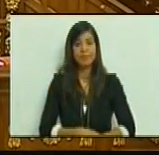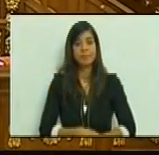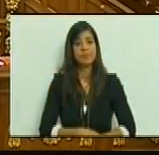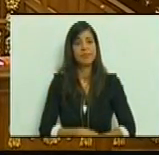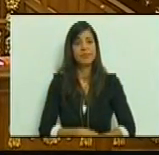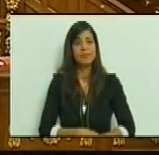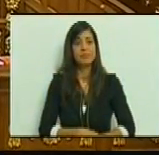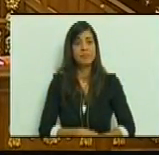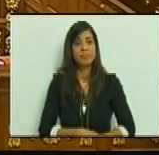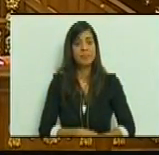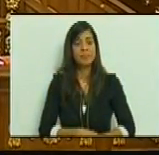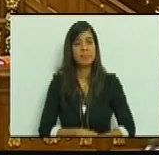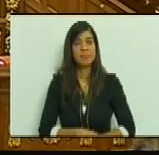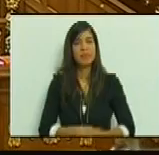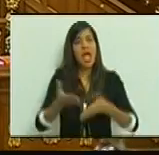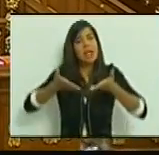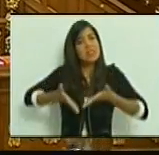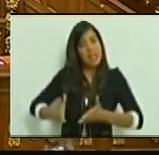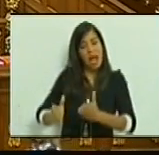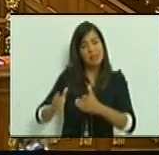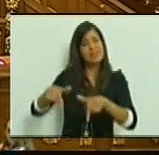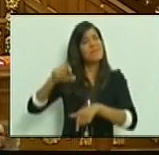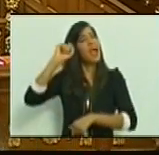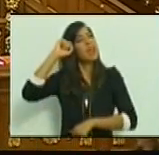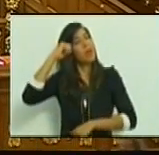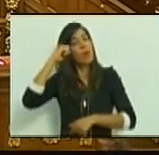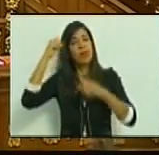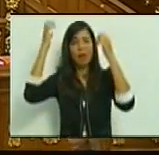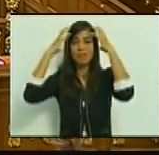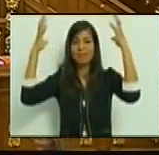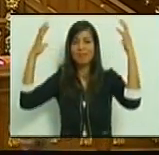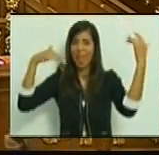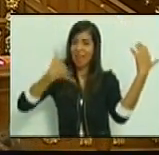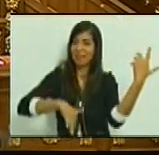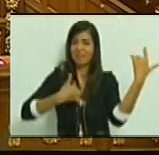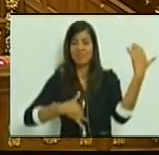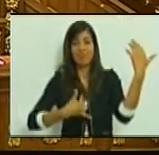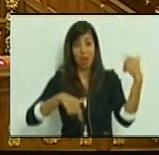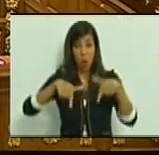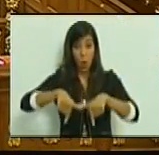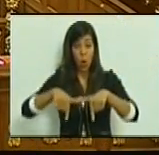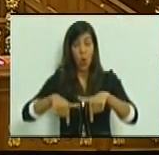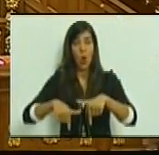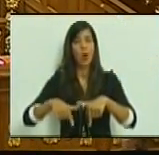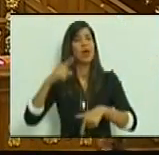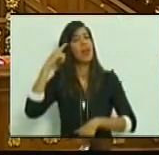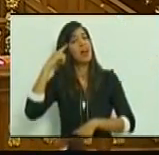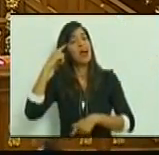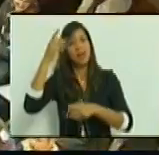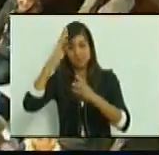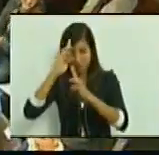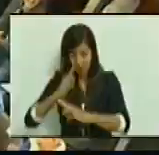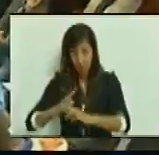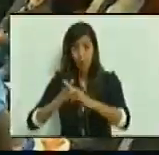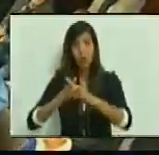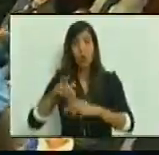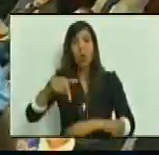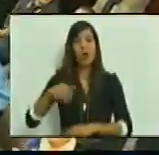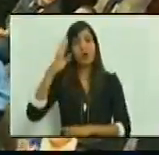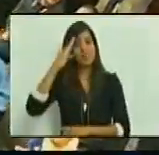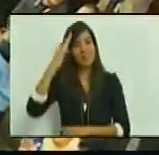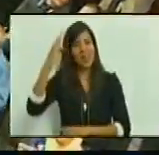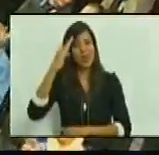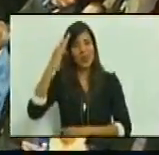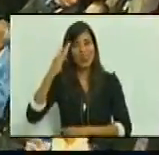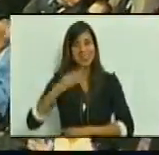natalicio de nuestro poeta Alí Primera. Desde acá damos un saludo a sus